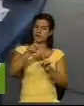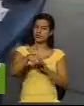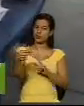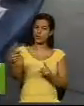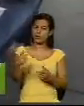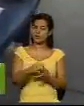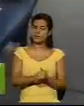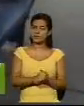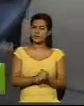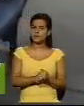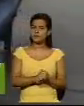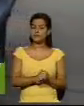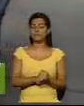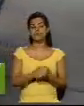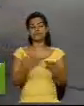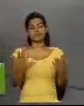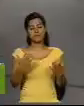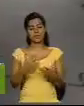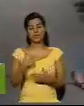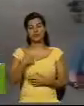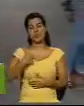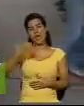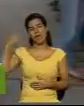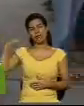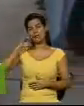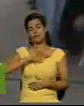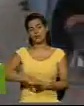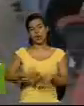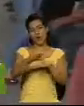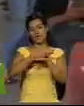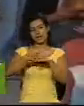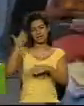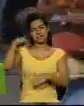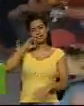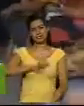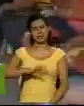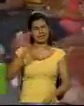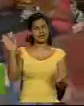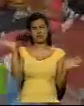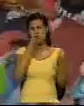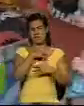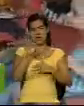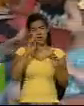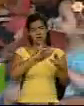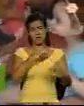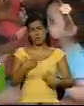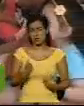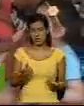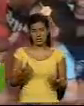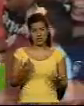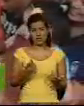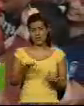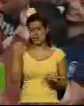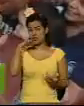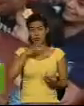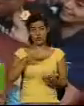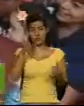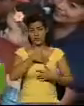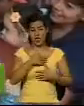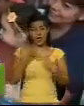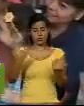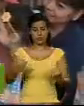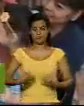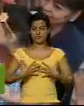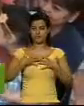Oye, yo también vengo de la cuarta. Nosotros nunca tuvimos respuesta de ningún gobierno. Yo ahorita me siento